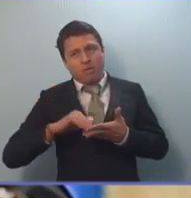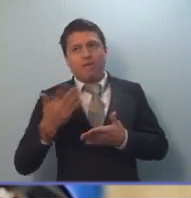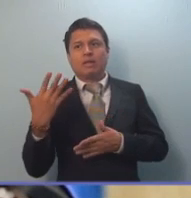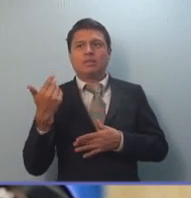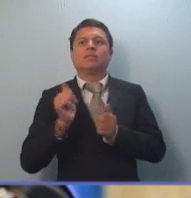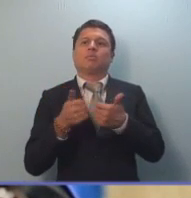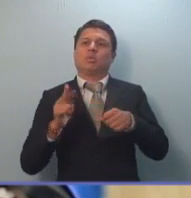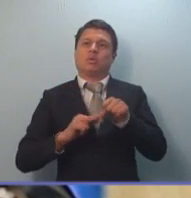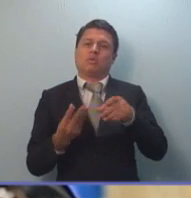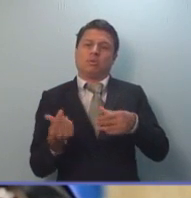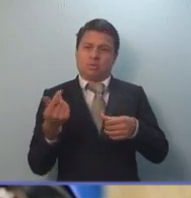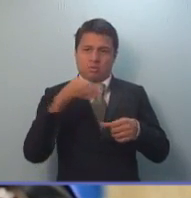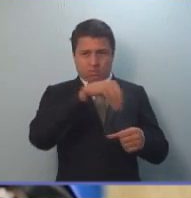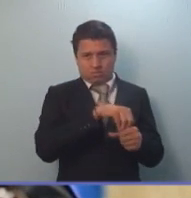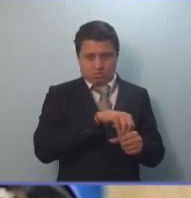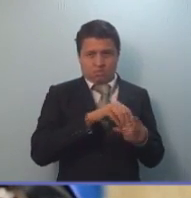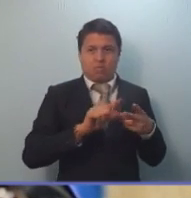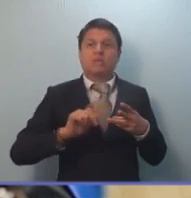préstamo.